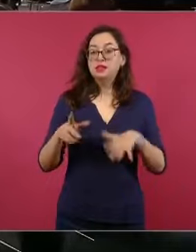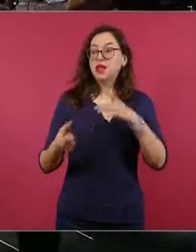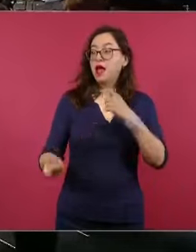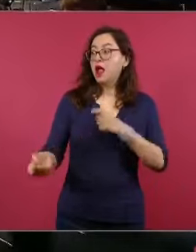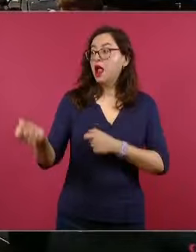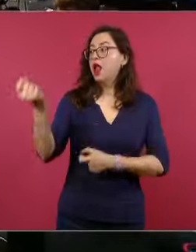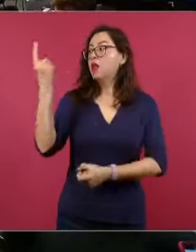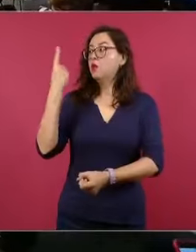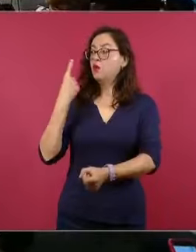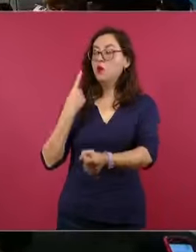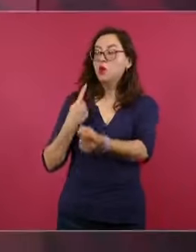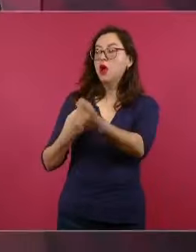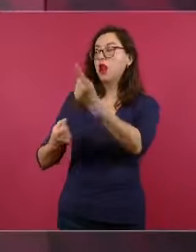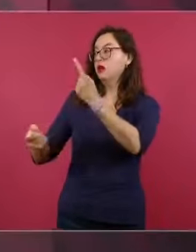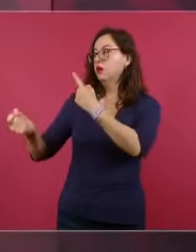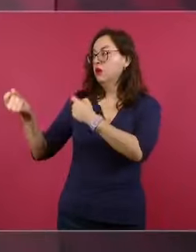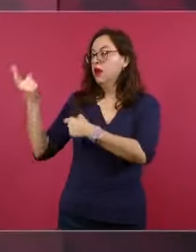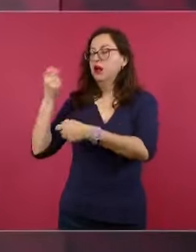las